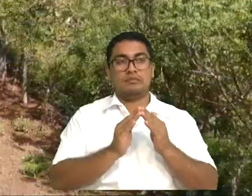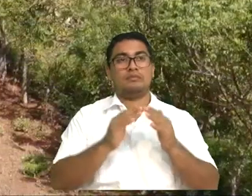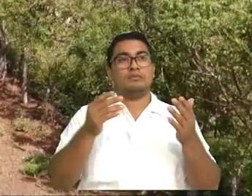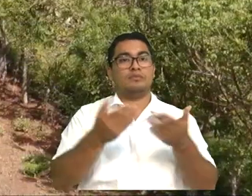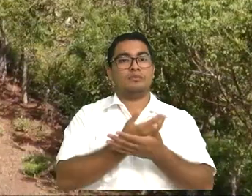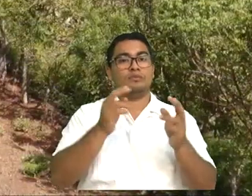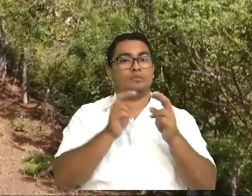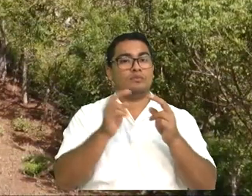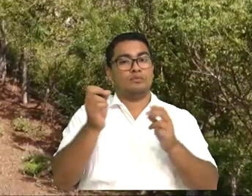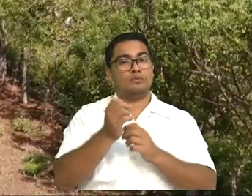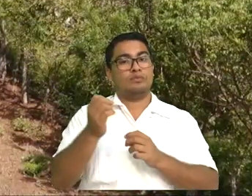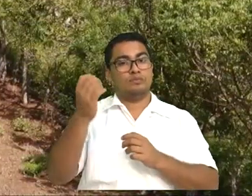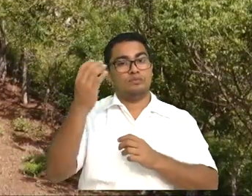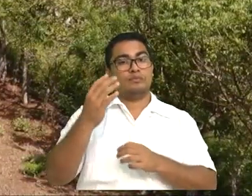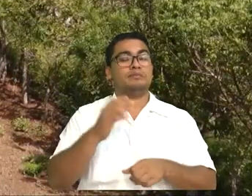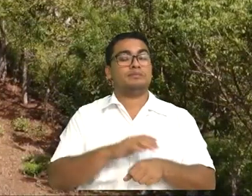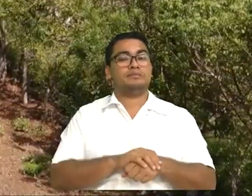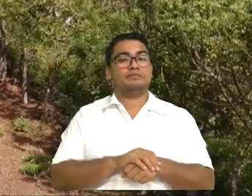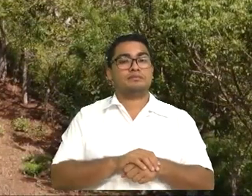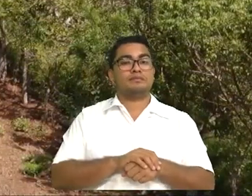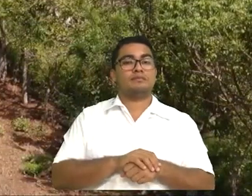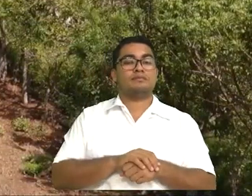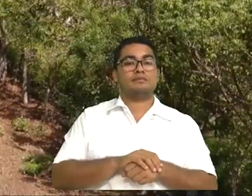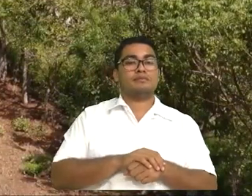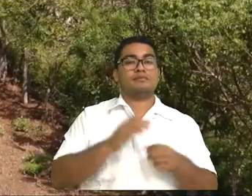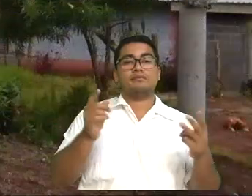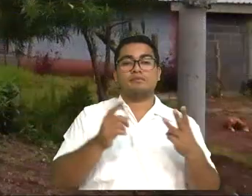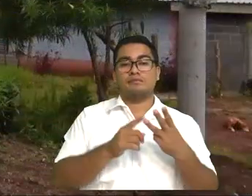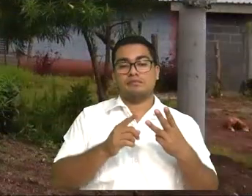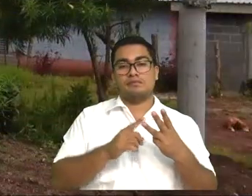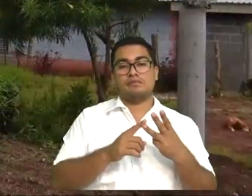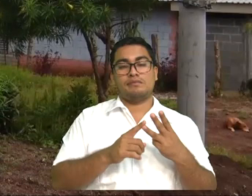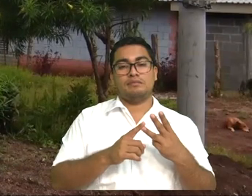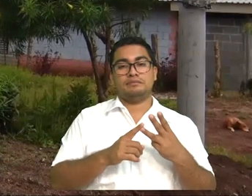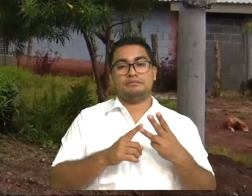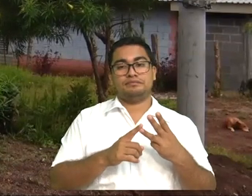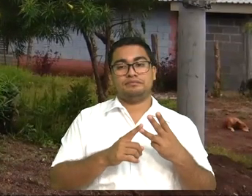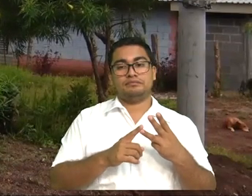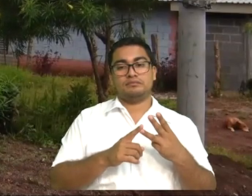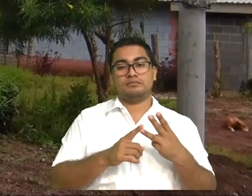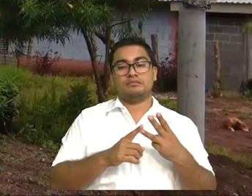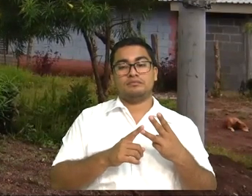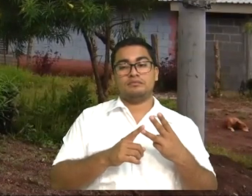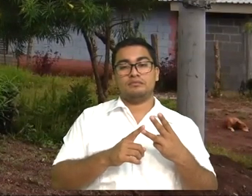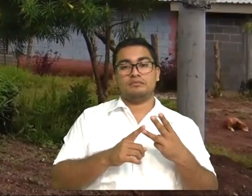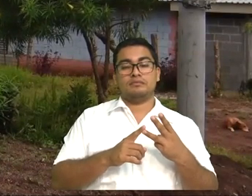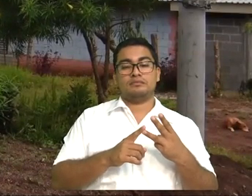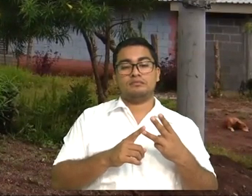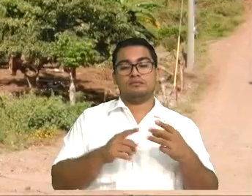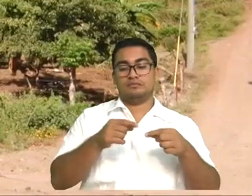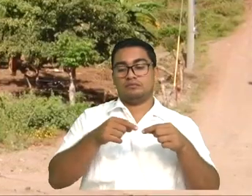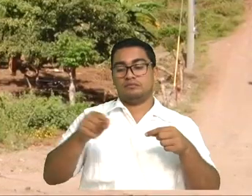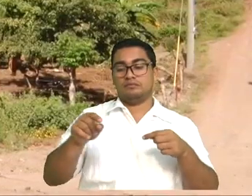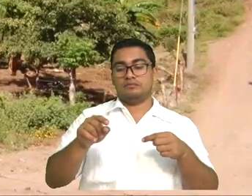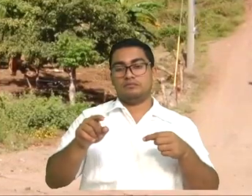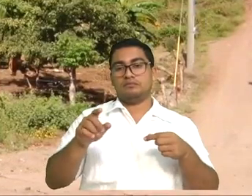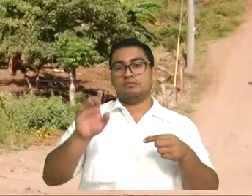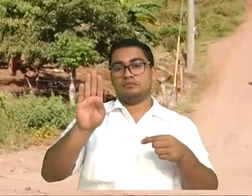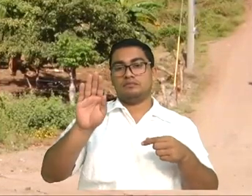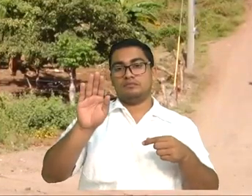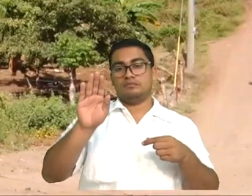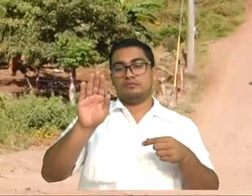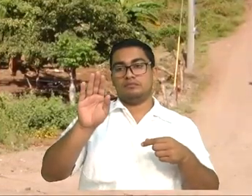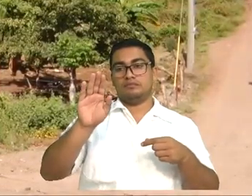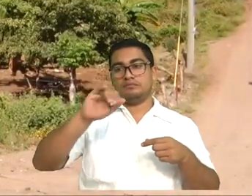y hermanas con acceso a la energía eléctrica. De igual manera, siempre en Mulucucú, Caribe Norte, Bacá,